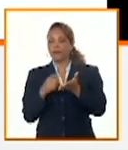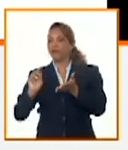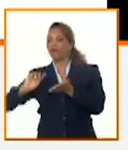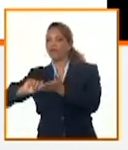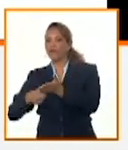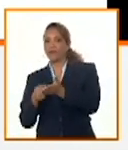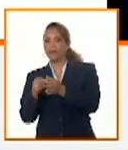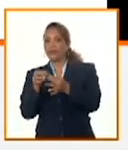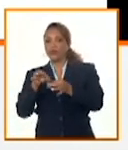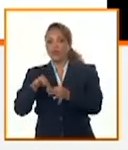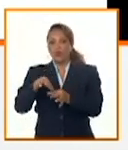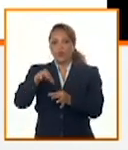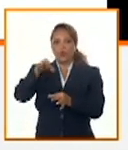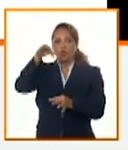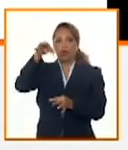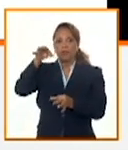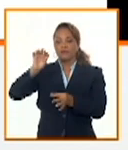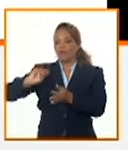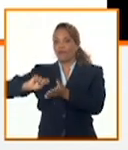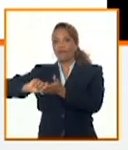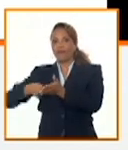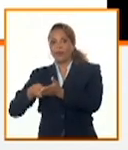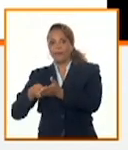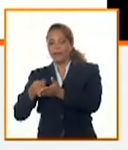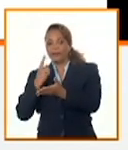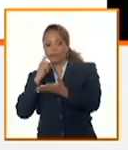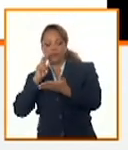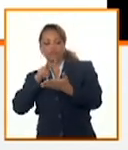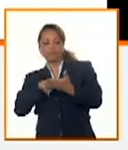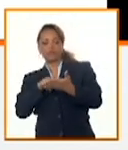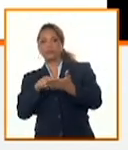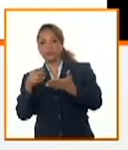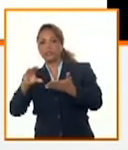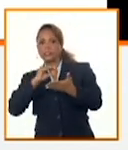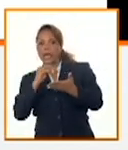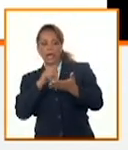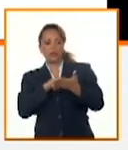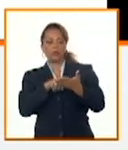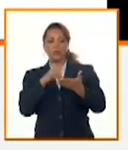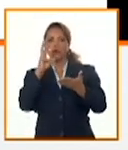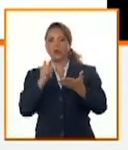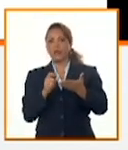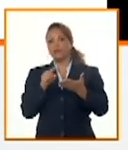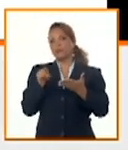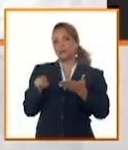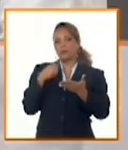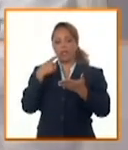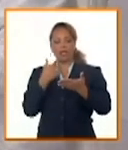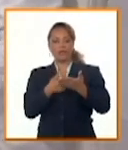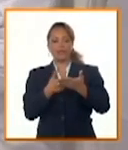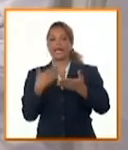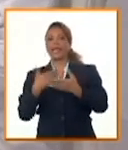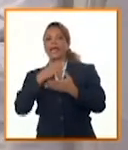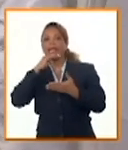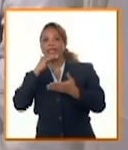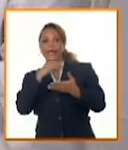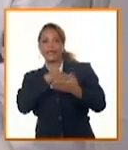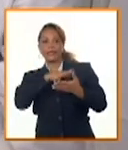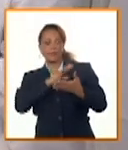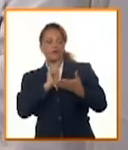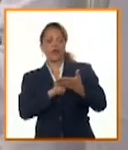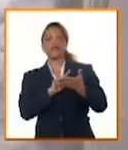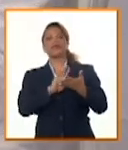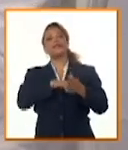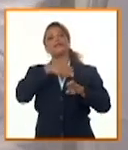comprobante ese hace una transacción que revisa si tiene saldo si está ahí si eres tú etcétera etcétera y Bueno le ponen pago electrónico